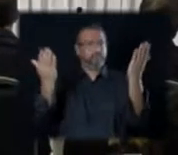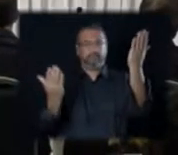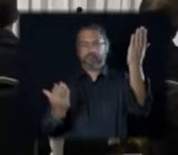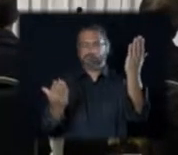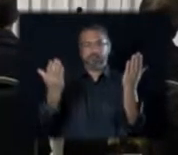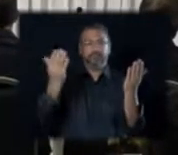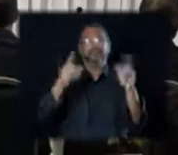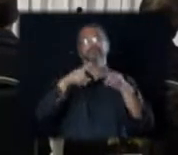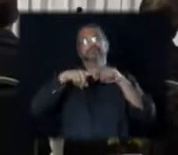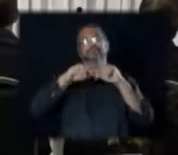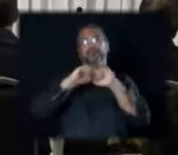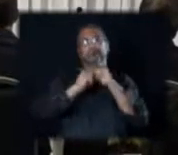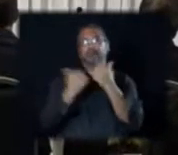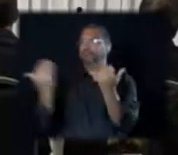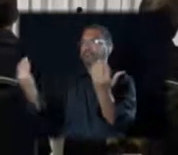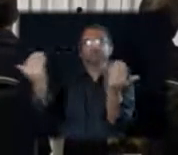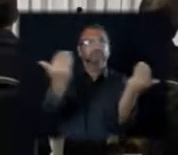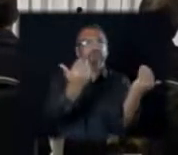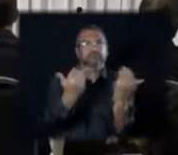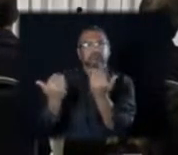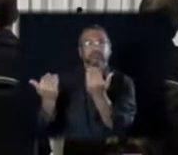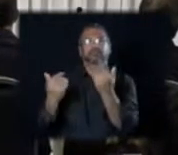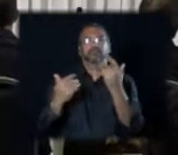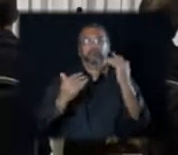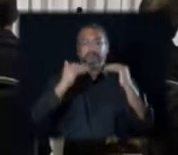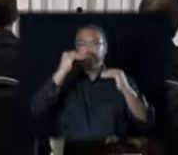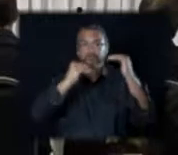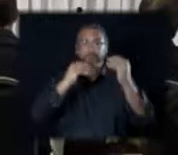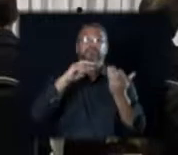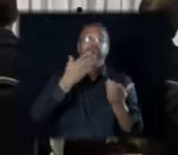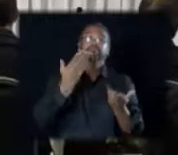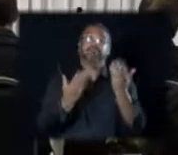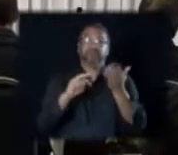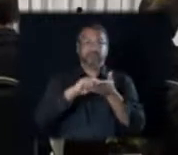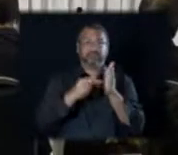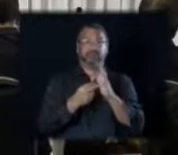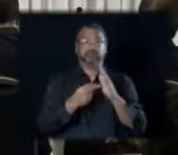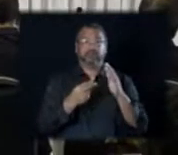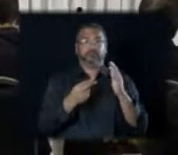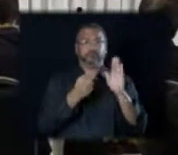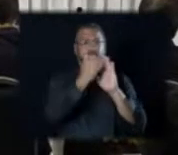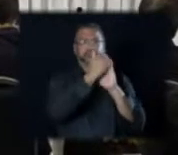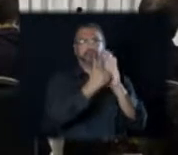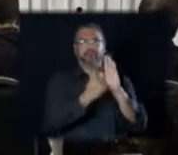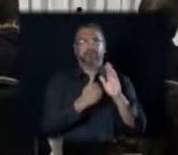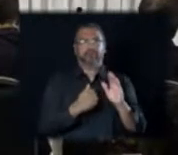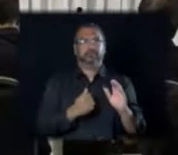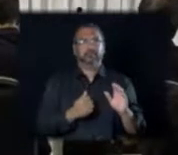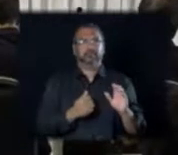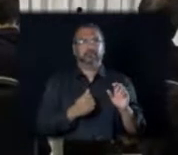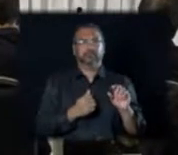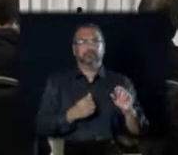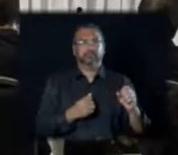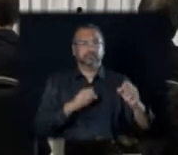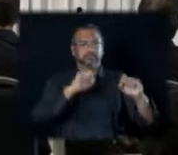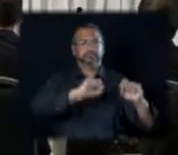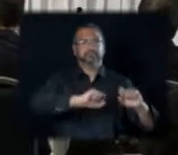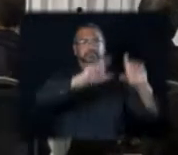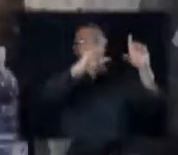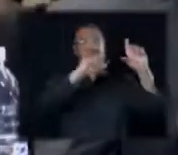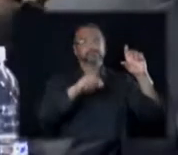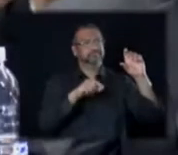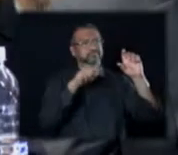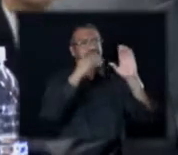punto B, y dependiendo de cuándo las transferencias se hicieron, que aparezcan saldos en más de un